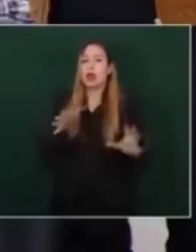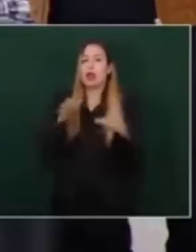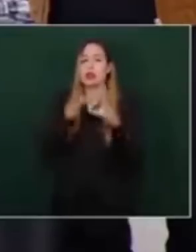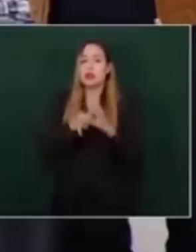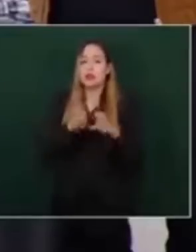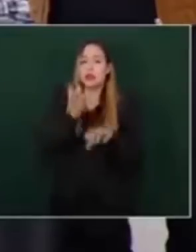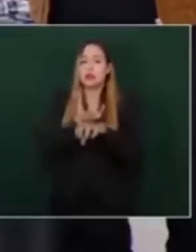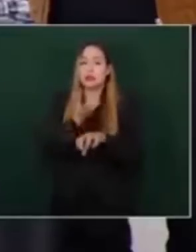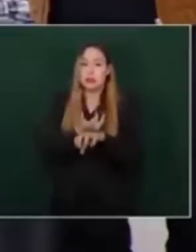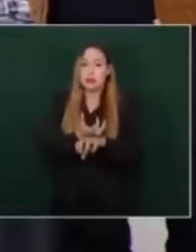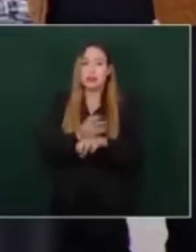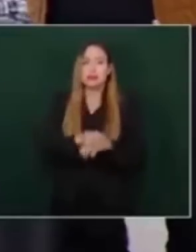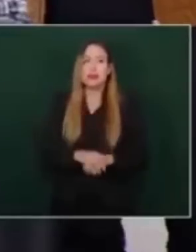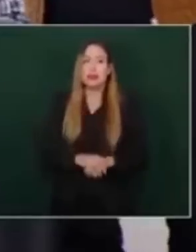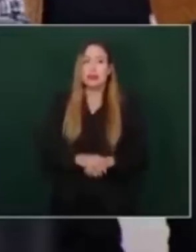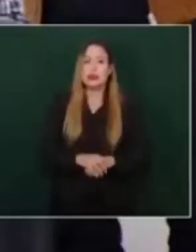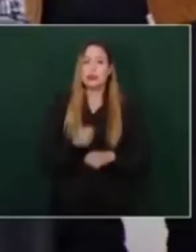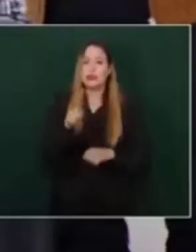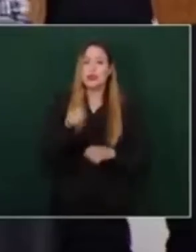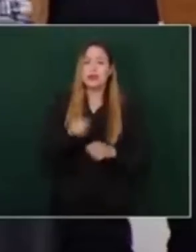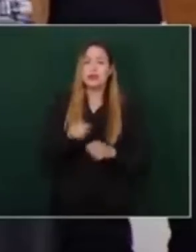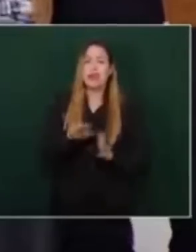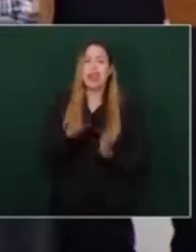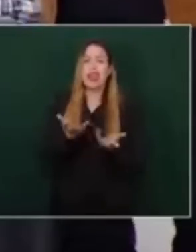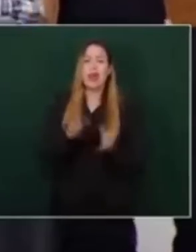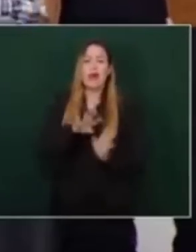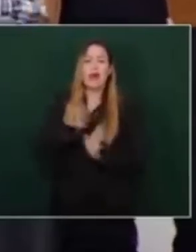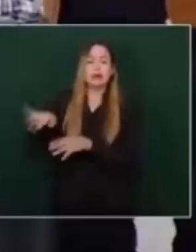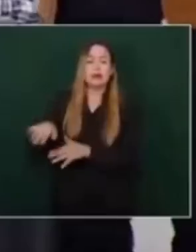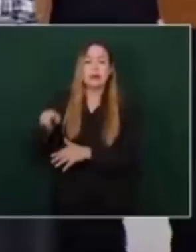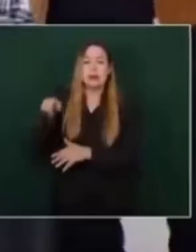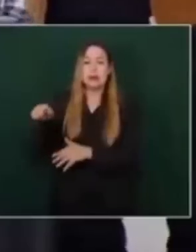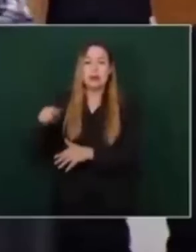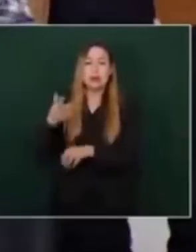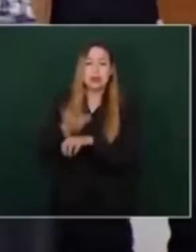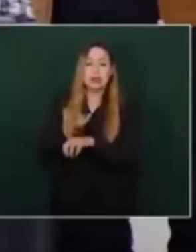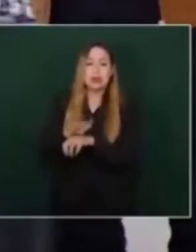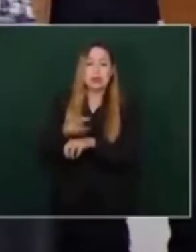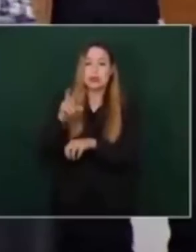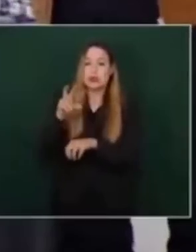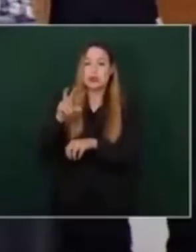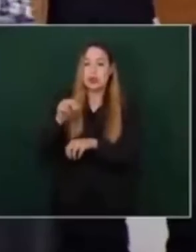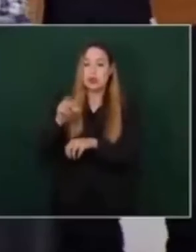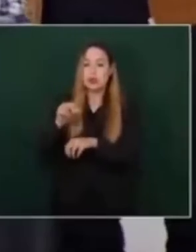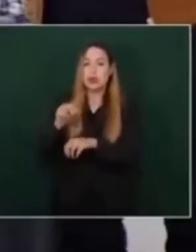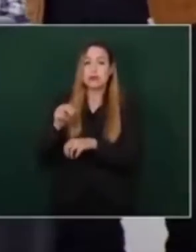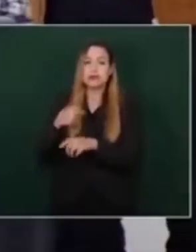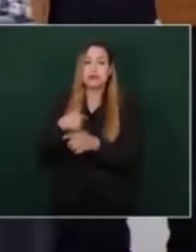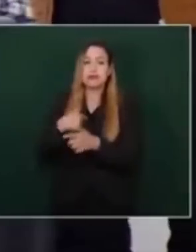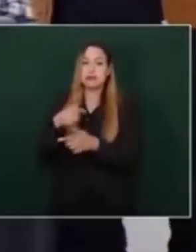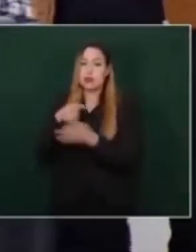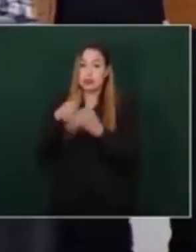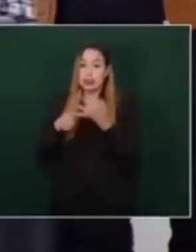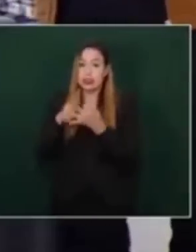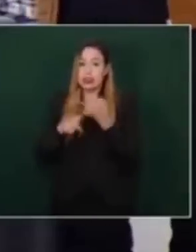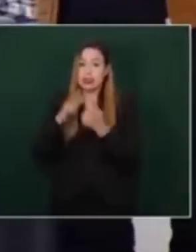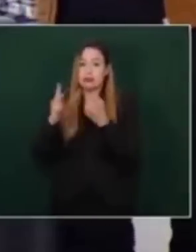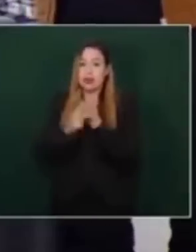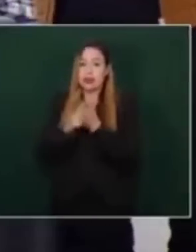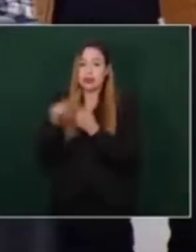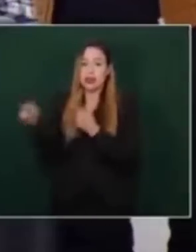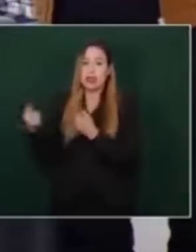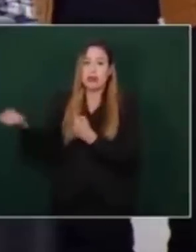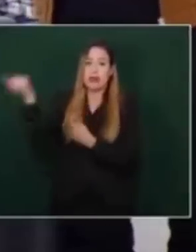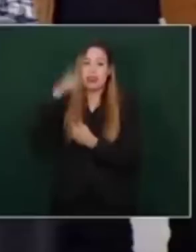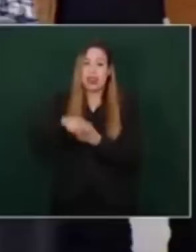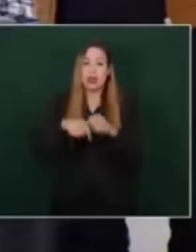usted si no se aplican a los otros tres países que usted mencionaba, que los tachan de dictadores. Yo estoy completamente de acuerdo con lo que usted mencionó